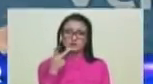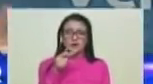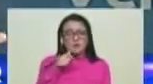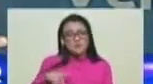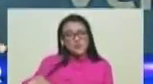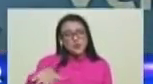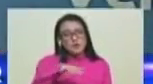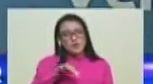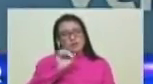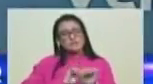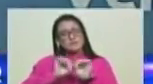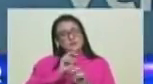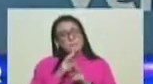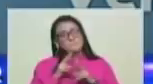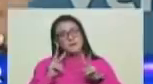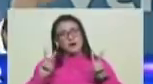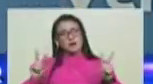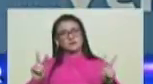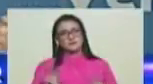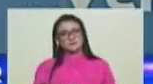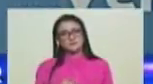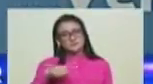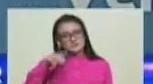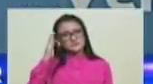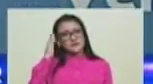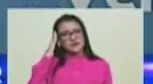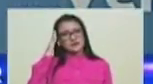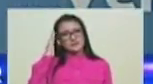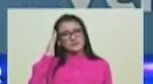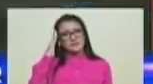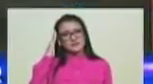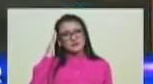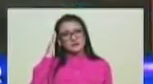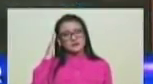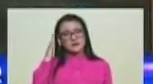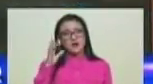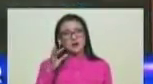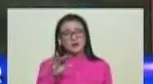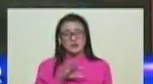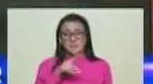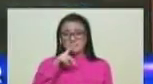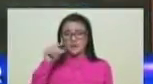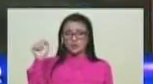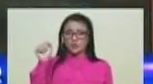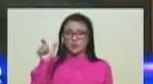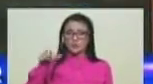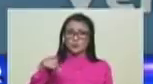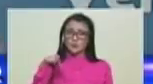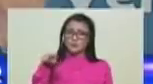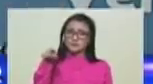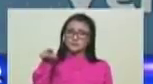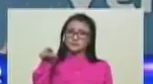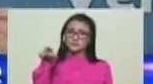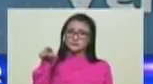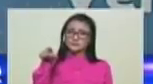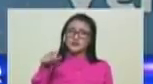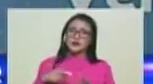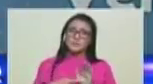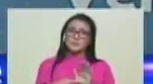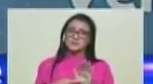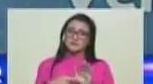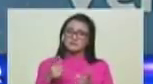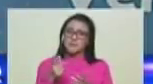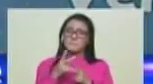pueblo a defender la paz, porque sabe que la opción del presidente Nicolás Maduro, candidato de la patria, representa la